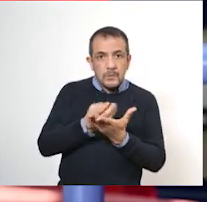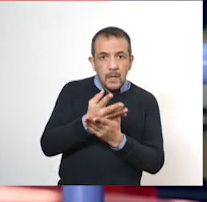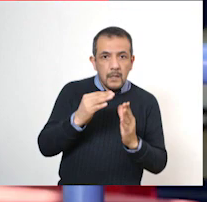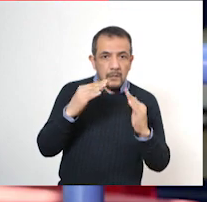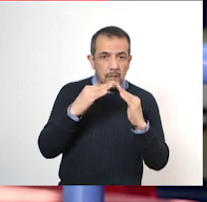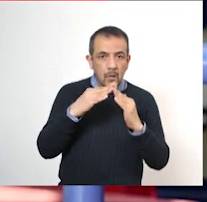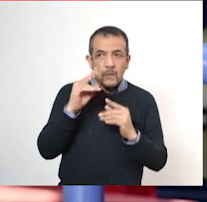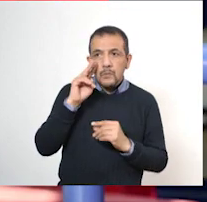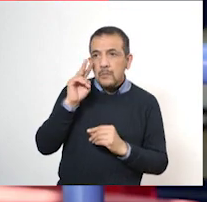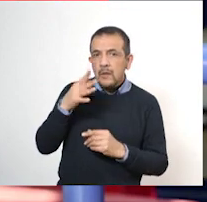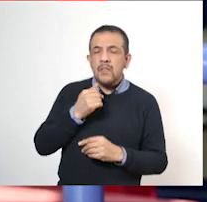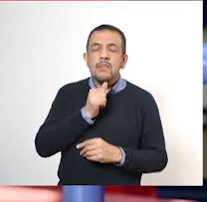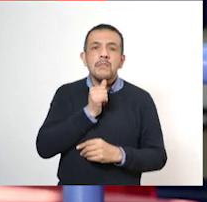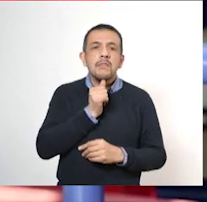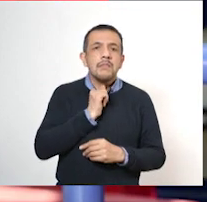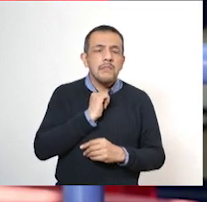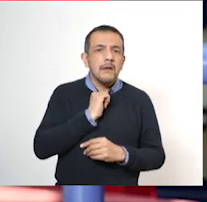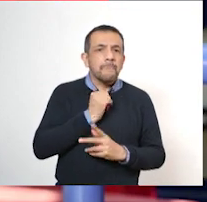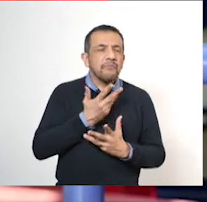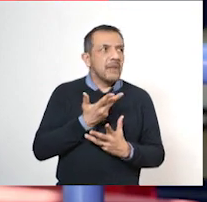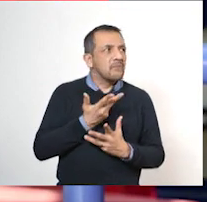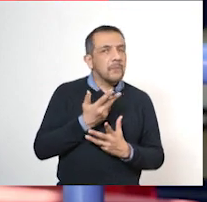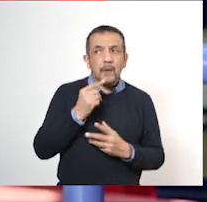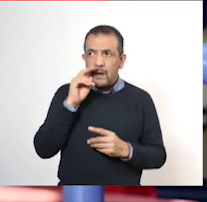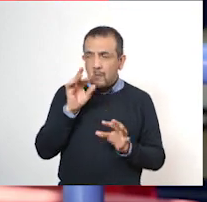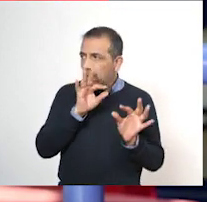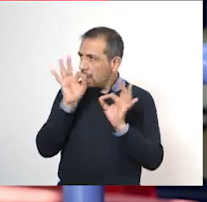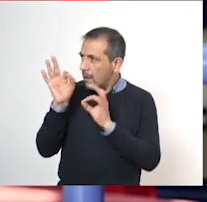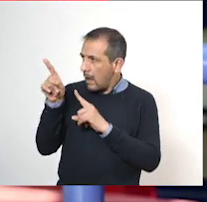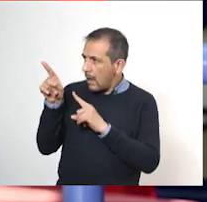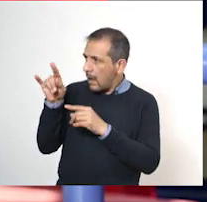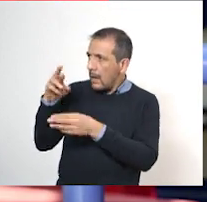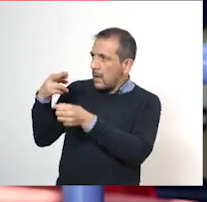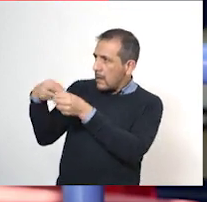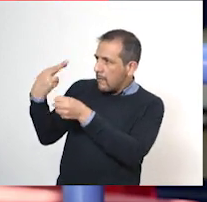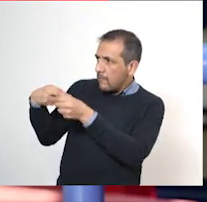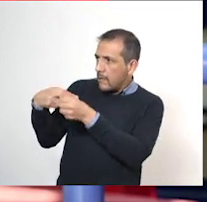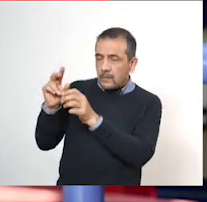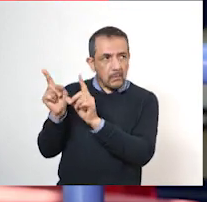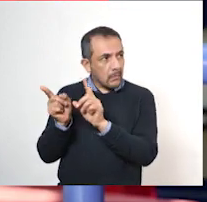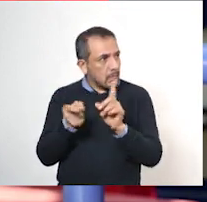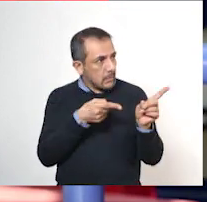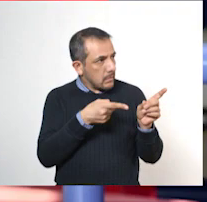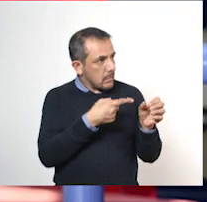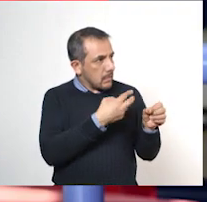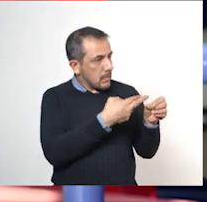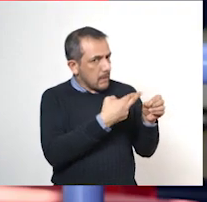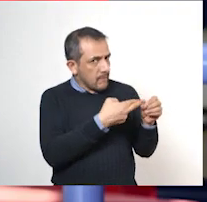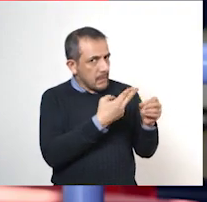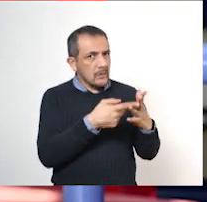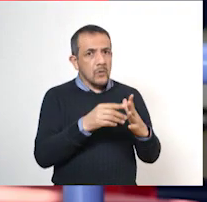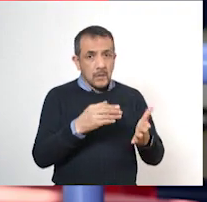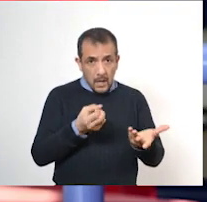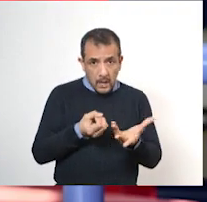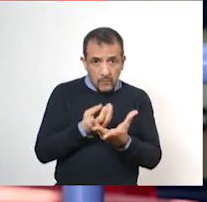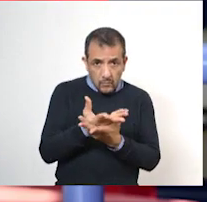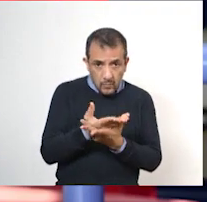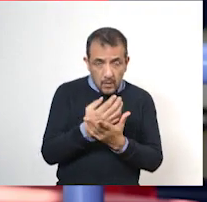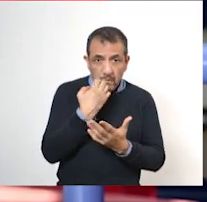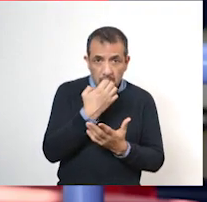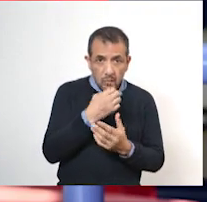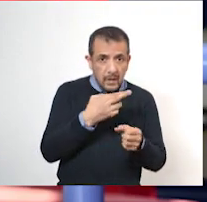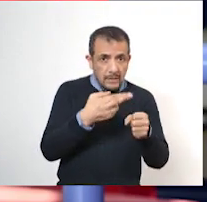cuando tú sales de tu casa y tienes sed y volteas, ¿qué es lo que hay? Hay anuncios de refrescos, hay anuncios afuera de tu escuela de